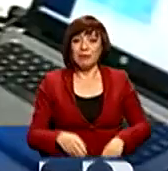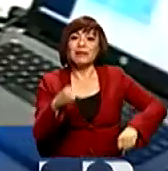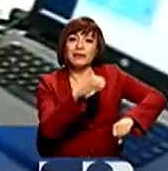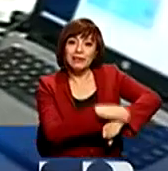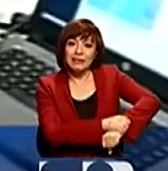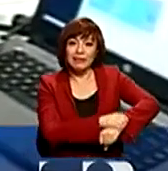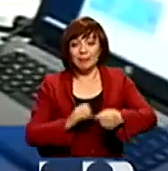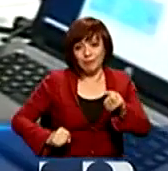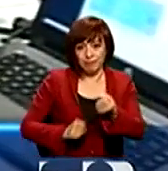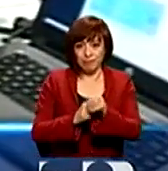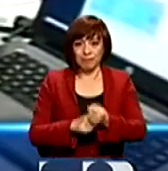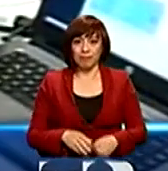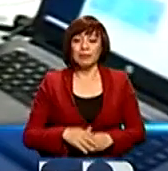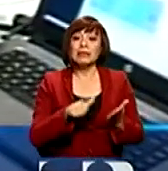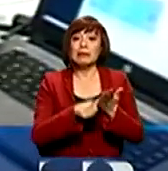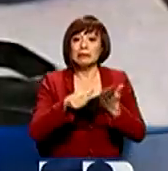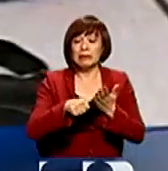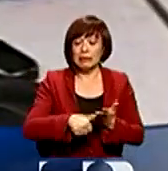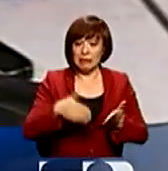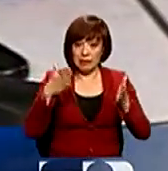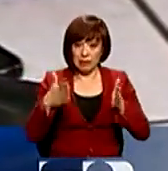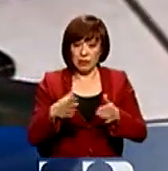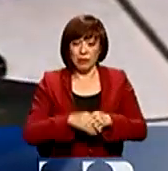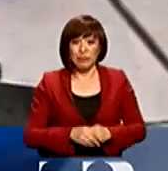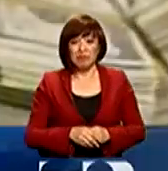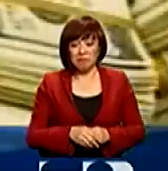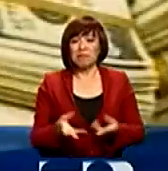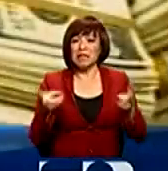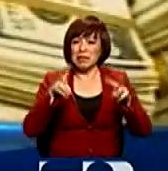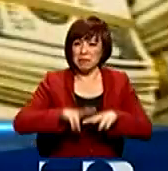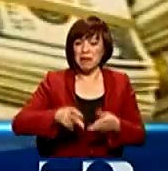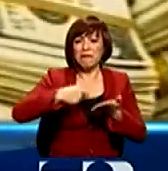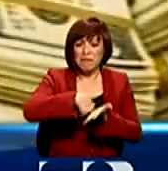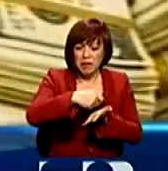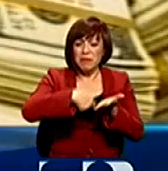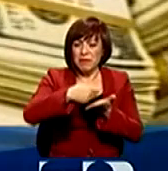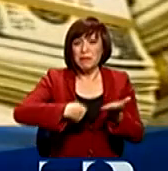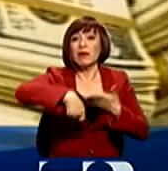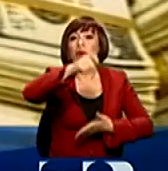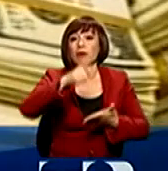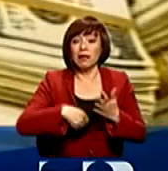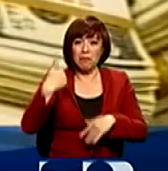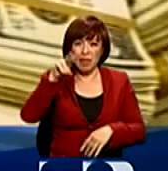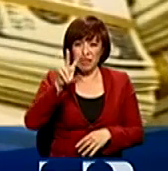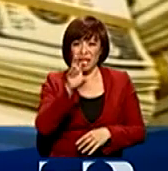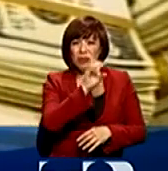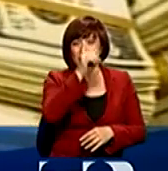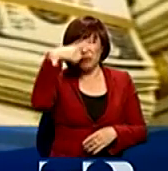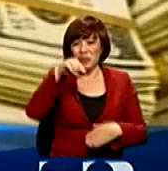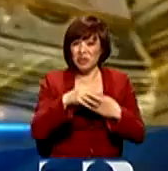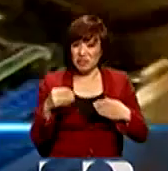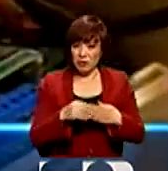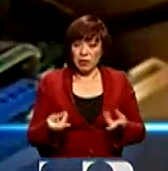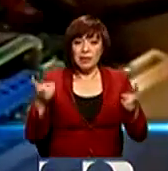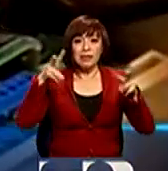El Ministerio Coordinador de Seguridad fue la entidad con la que más contratos firmó, sobrepasando los 200 millones de dólares. Dentro de este monto